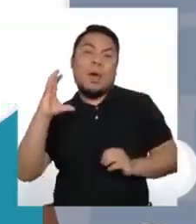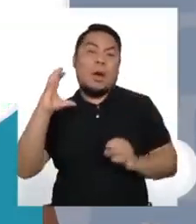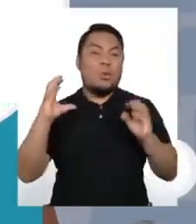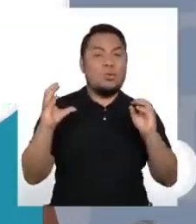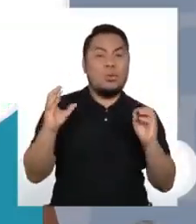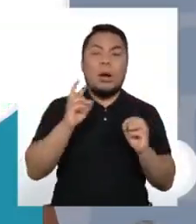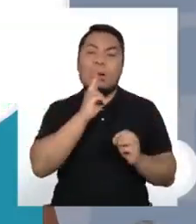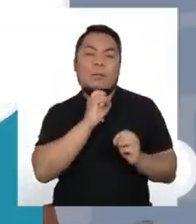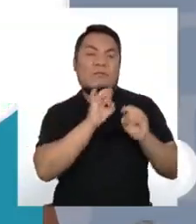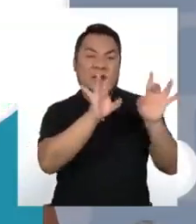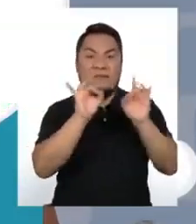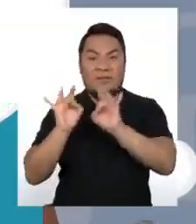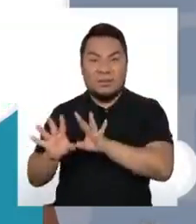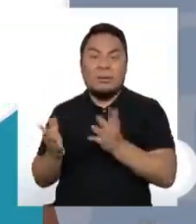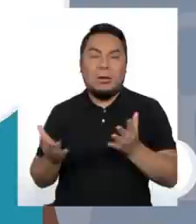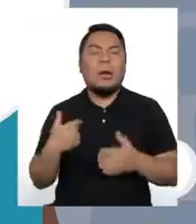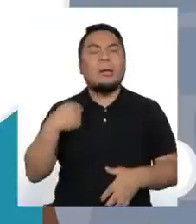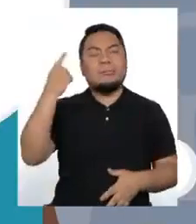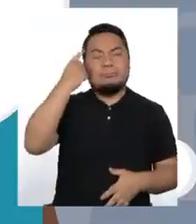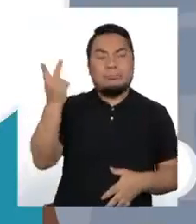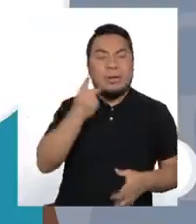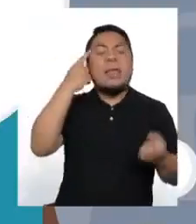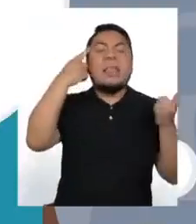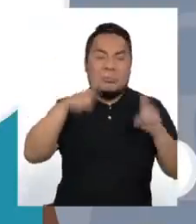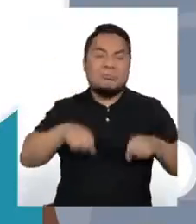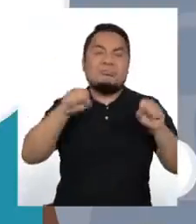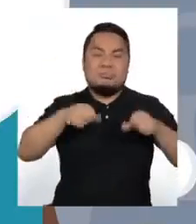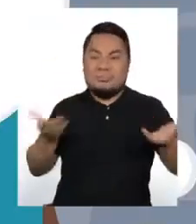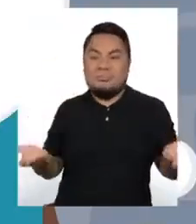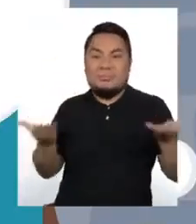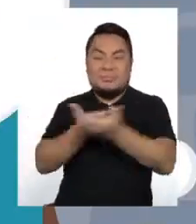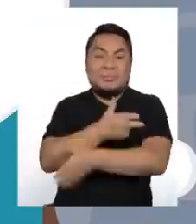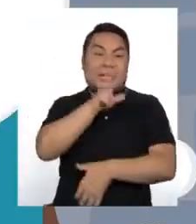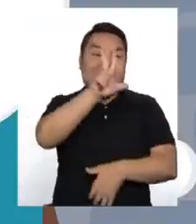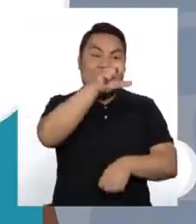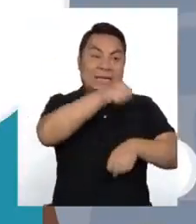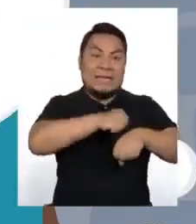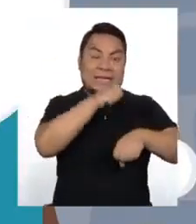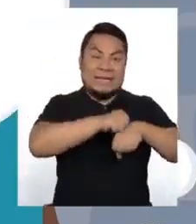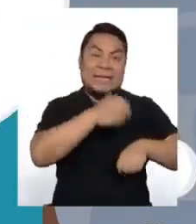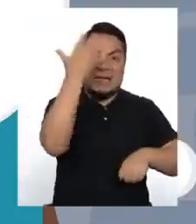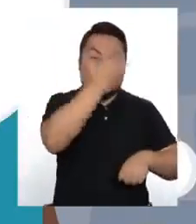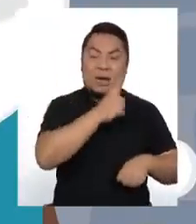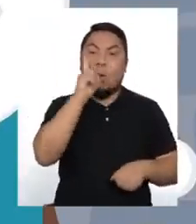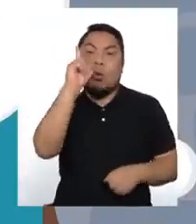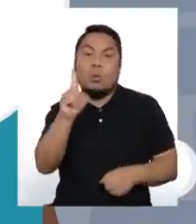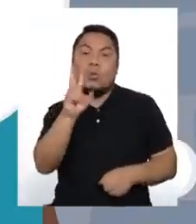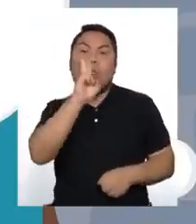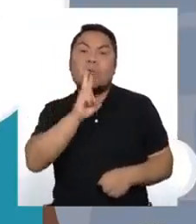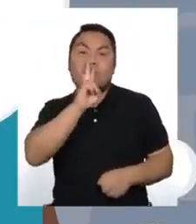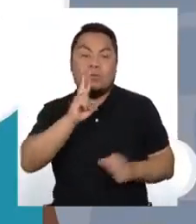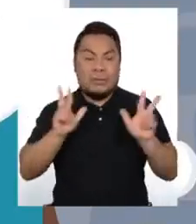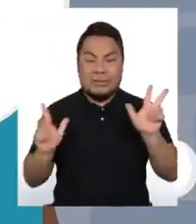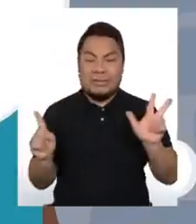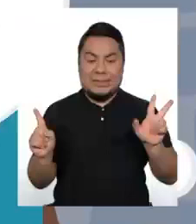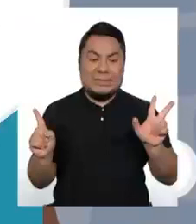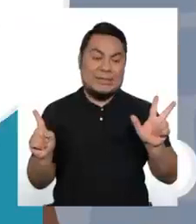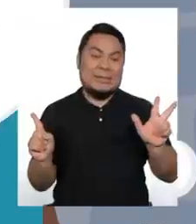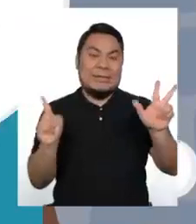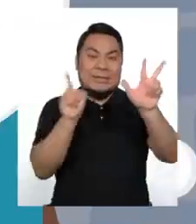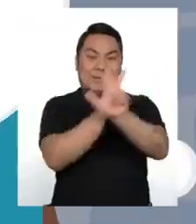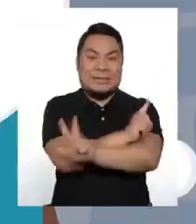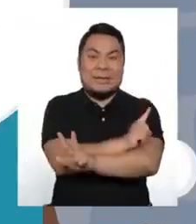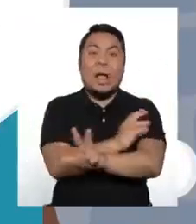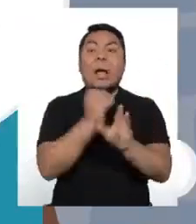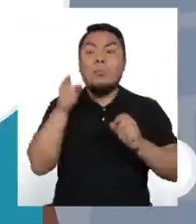Así, intercambiaron o canjearon tres piedras negras por una piedra roja, porque las piedras rojas fueron